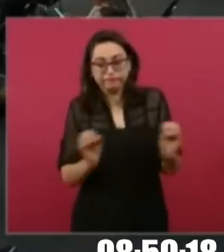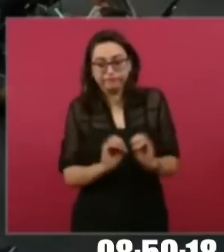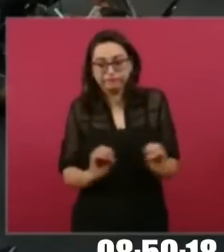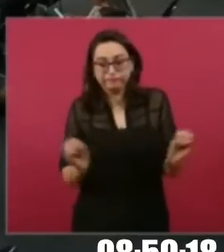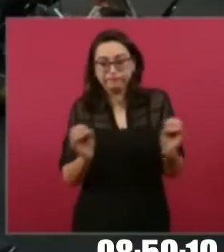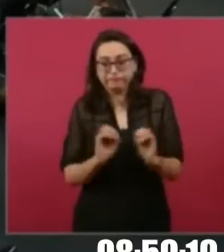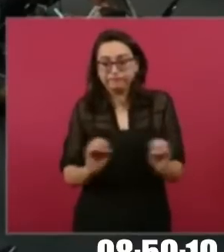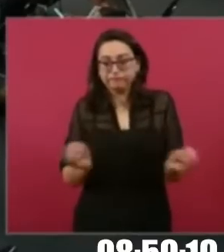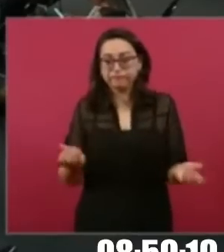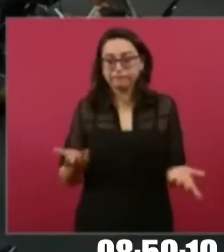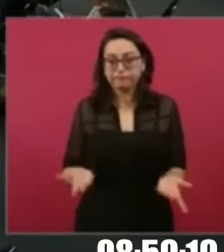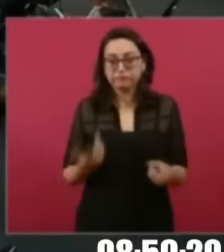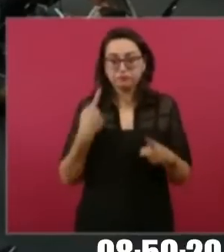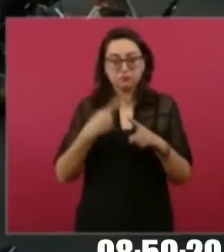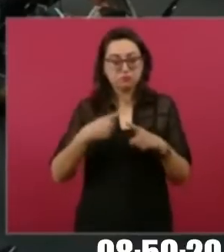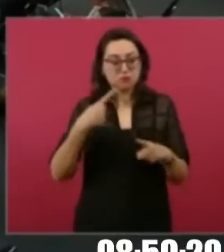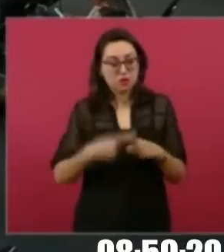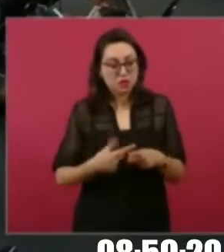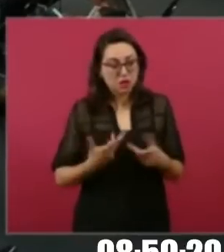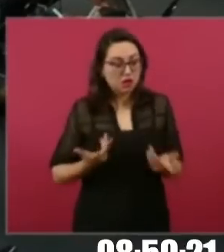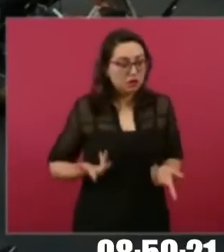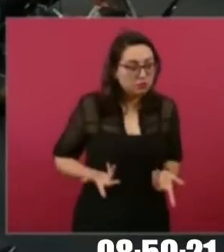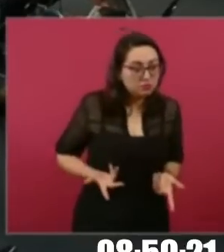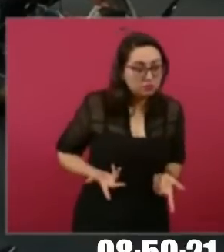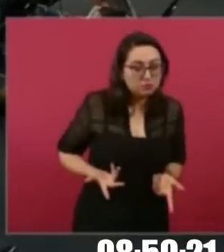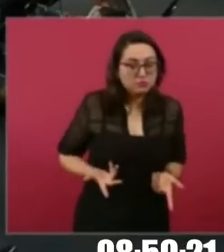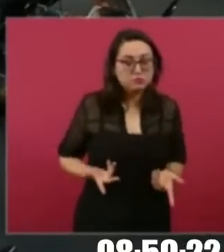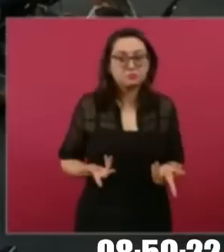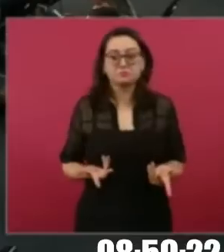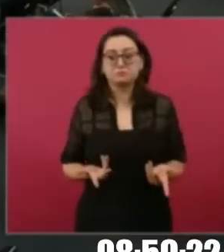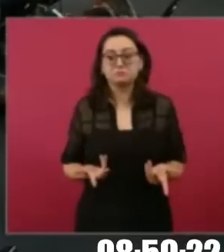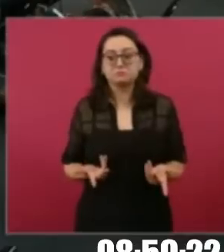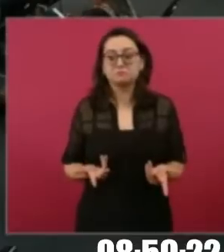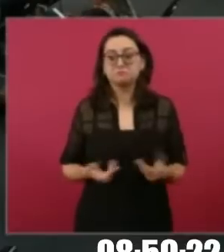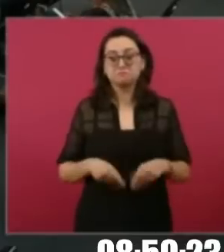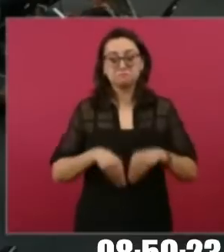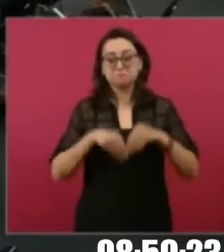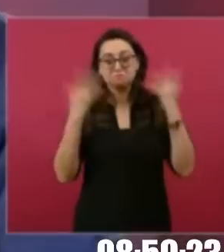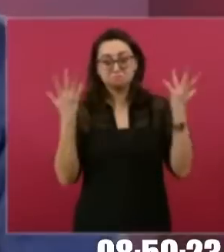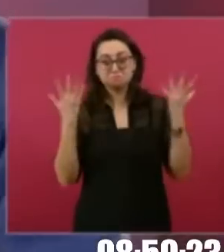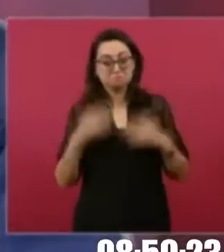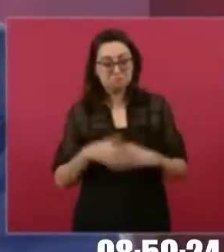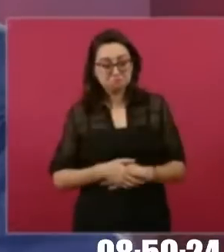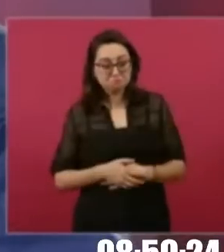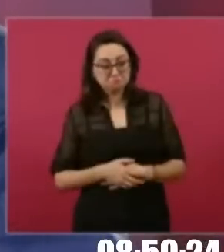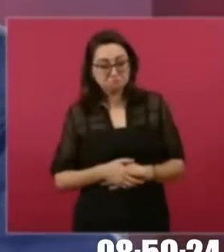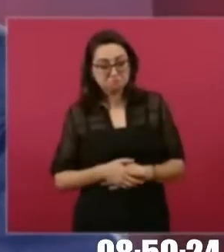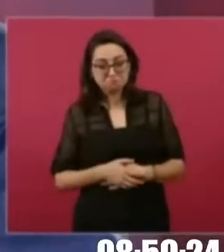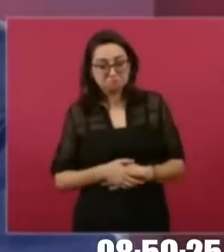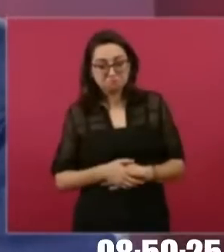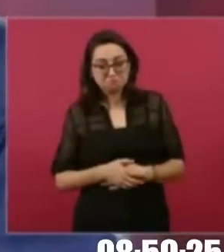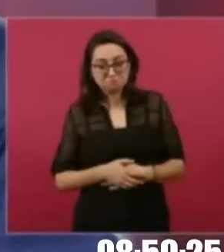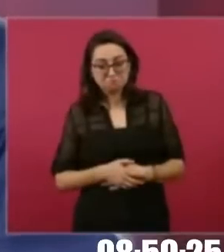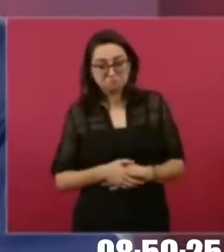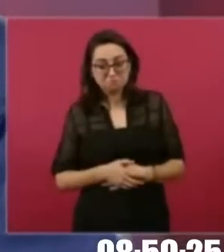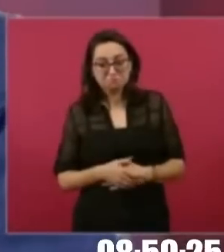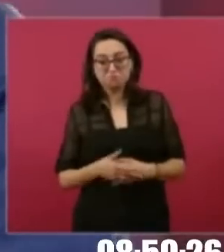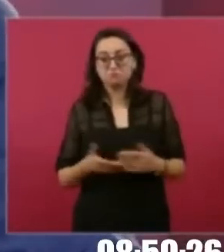Y todavía no aclaran Y hay como